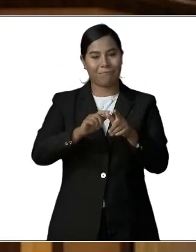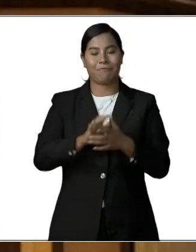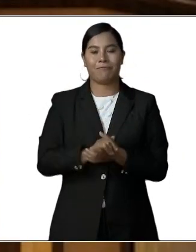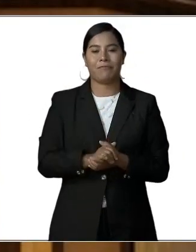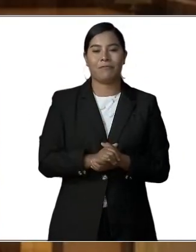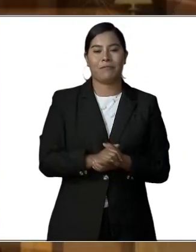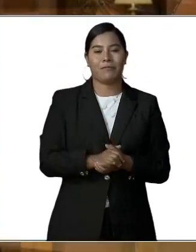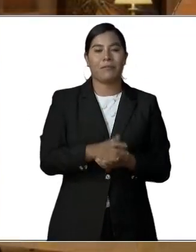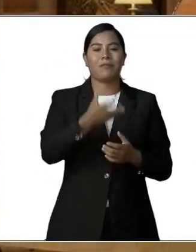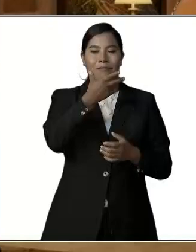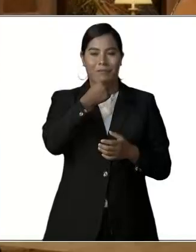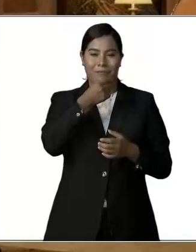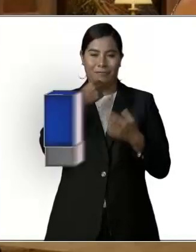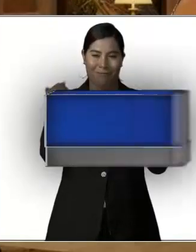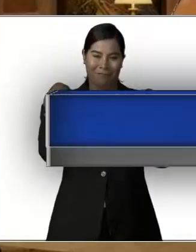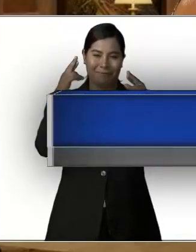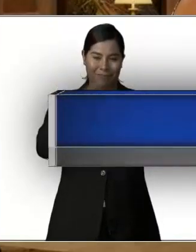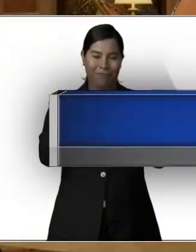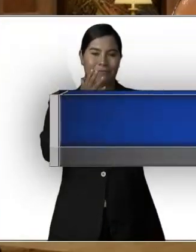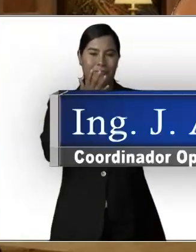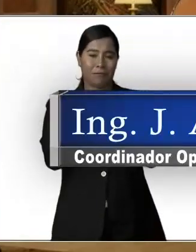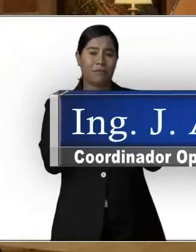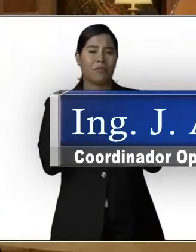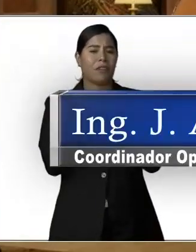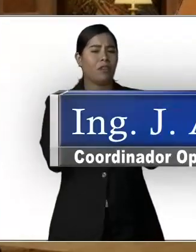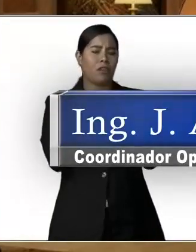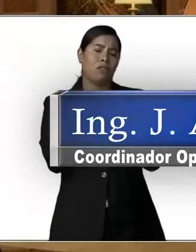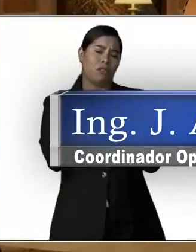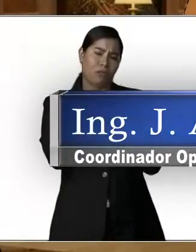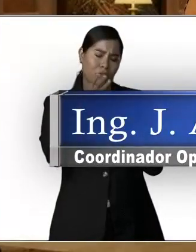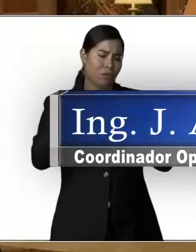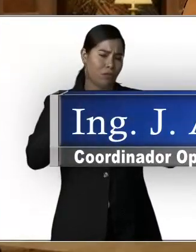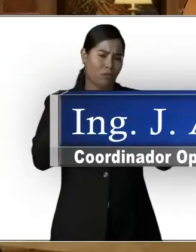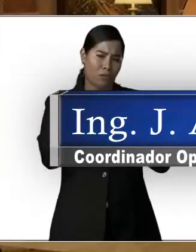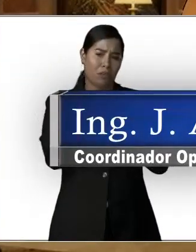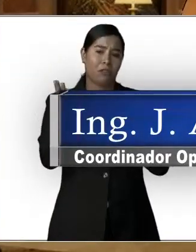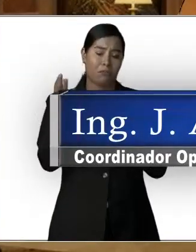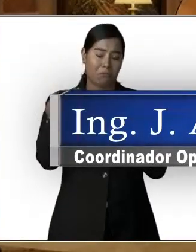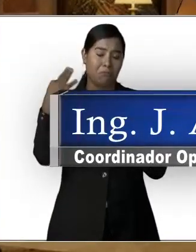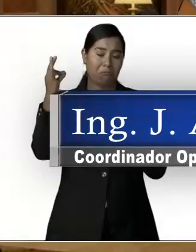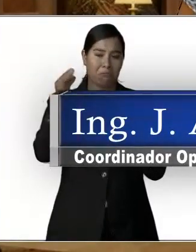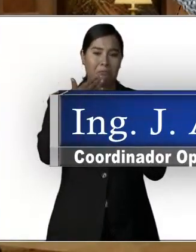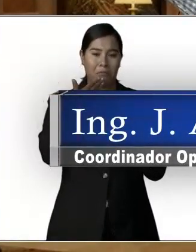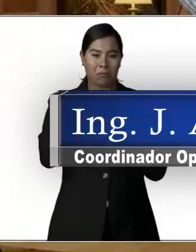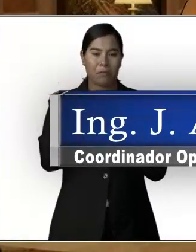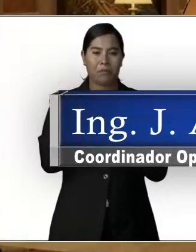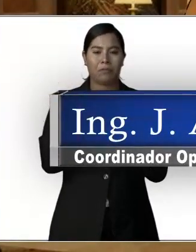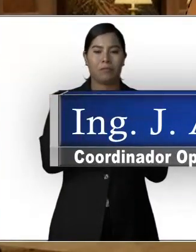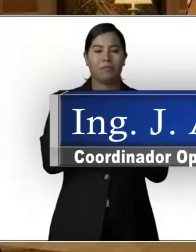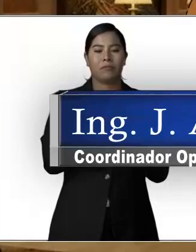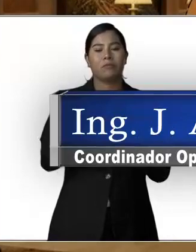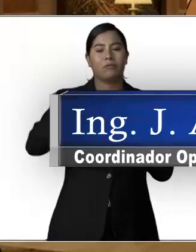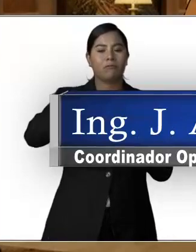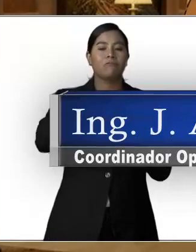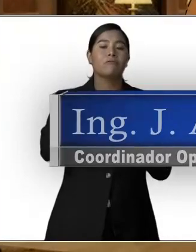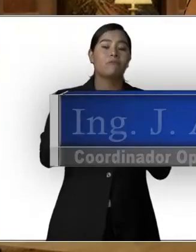la logística. Tú decías al principio también lo de la participación nuestra. Pues a nosotros nos parece que es un poco más ético si tú eres el anfitrión del